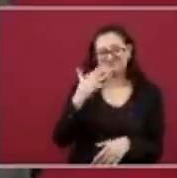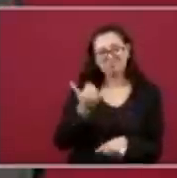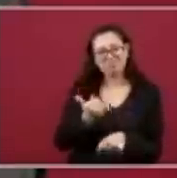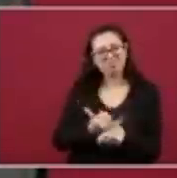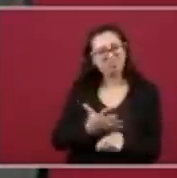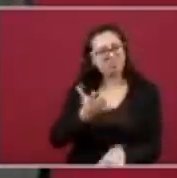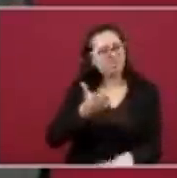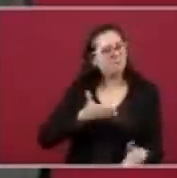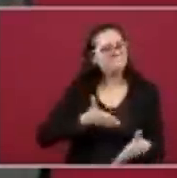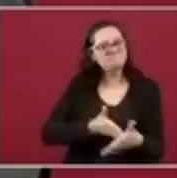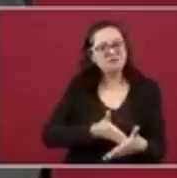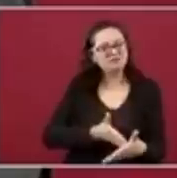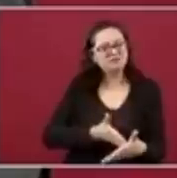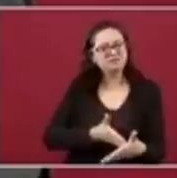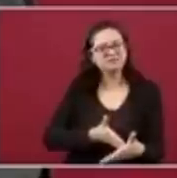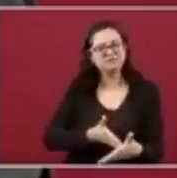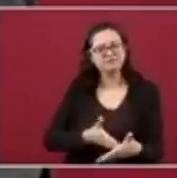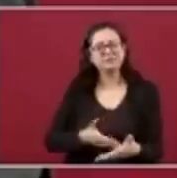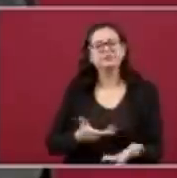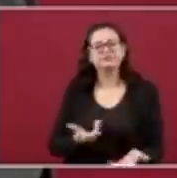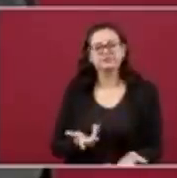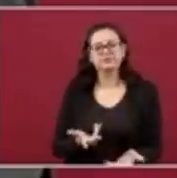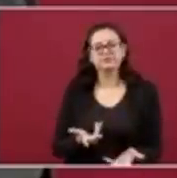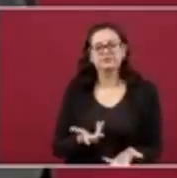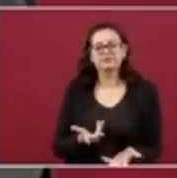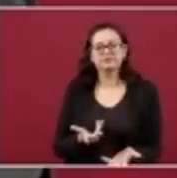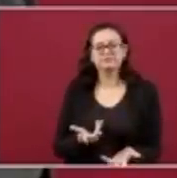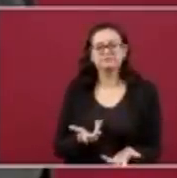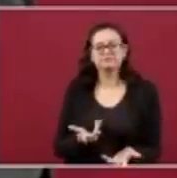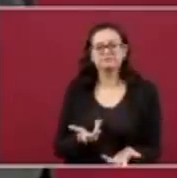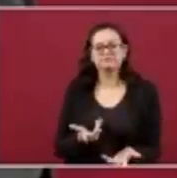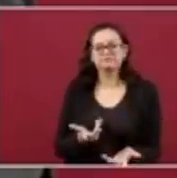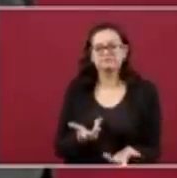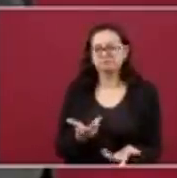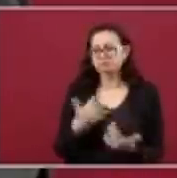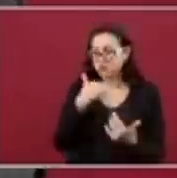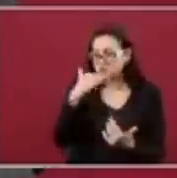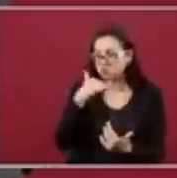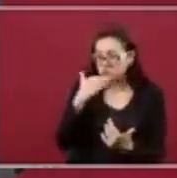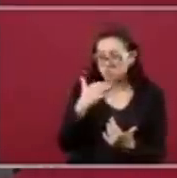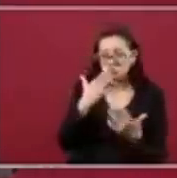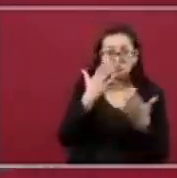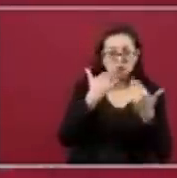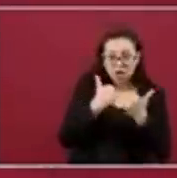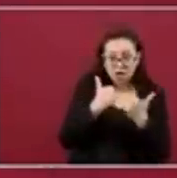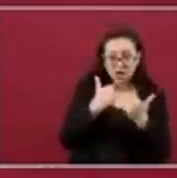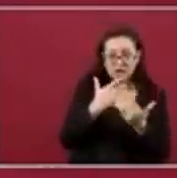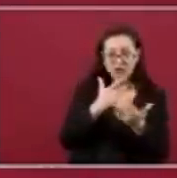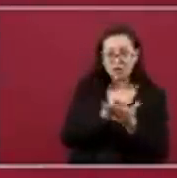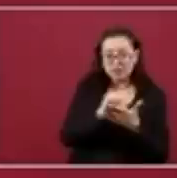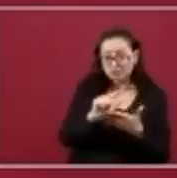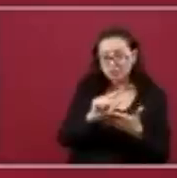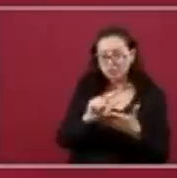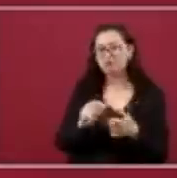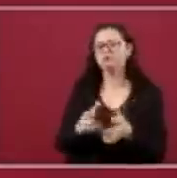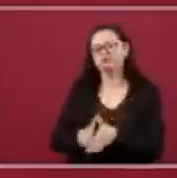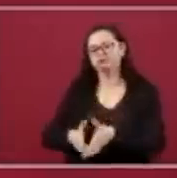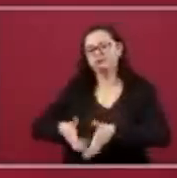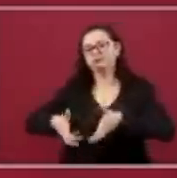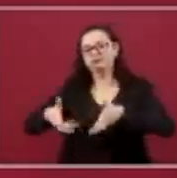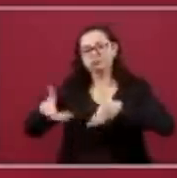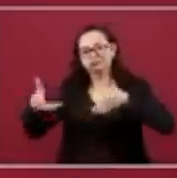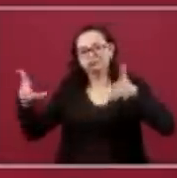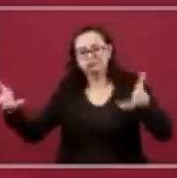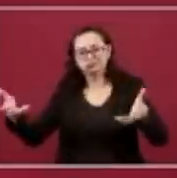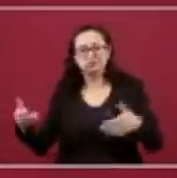crecimiento. O sea, entonces, al no permitirse la corrupción, hay crecimiento. Se los explico